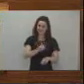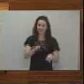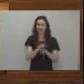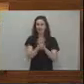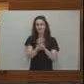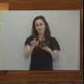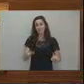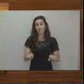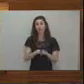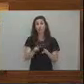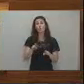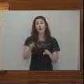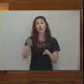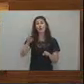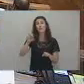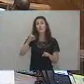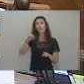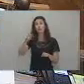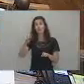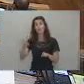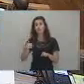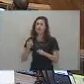Como el del señor Isidro Fernández Rozada, ya se lo he dicho.